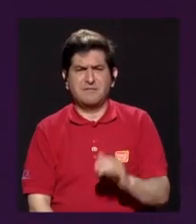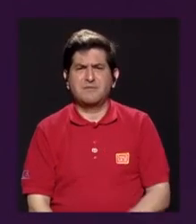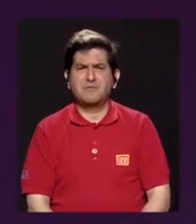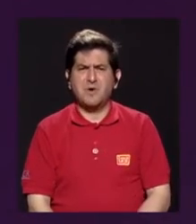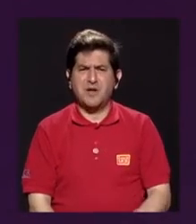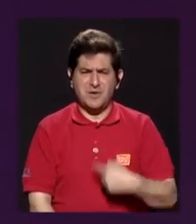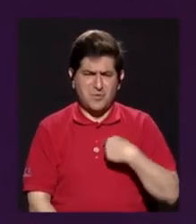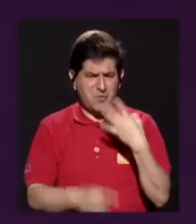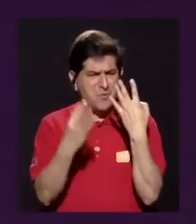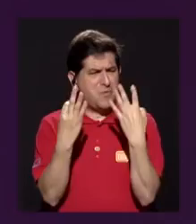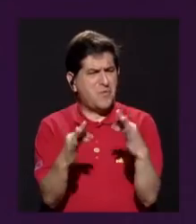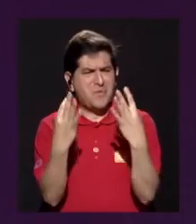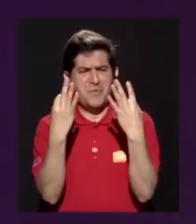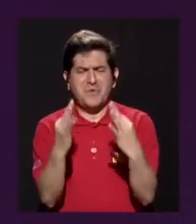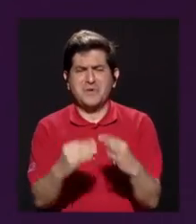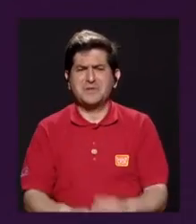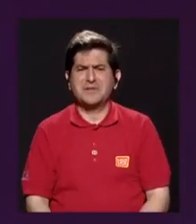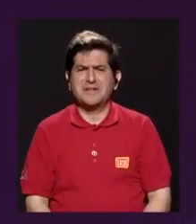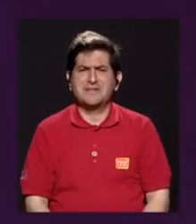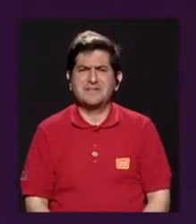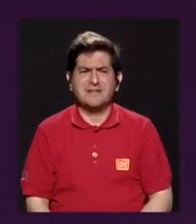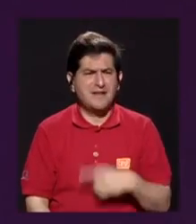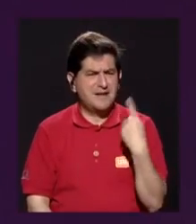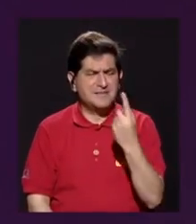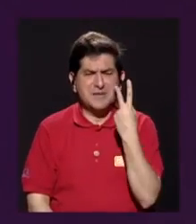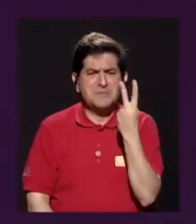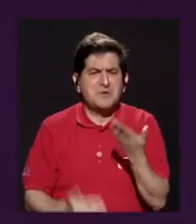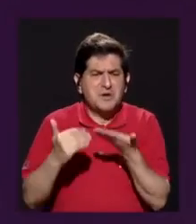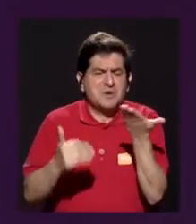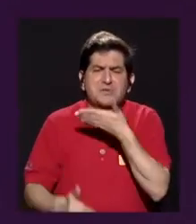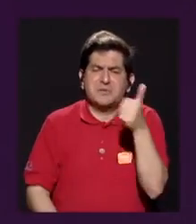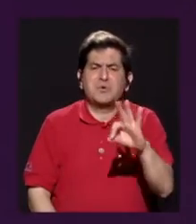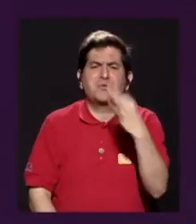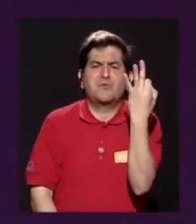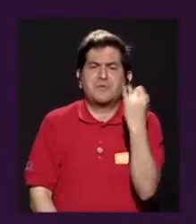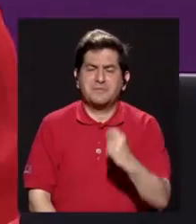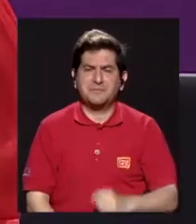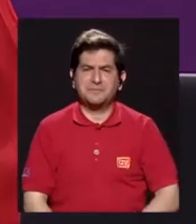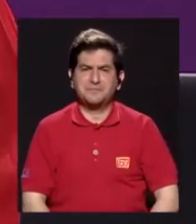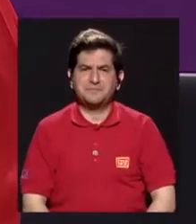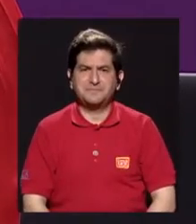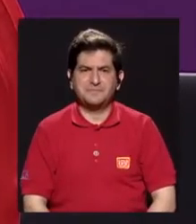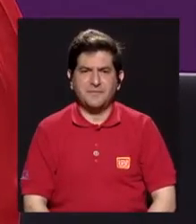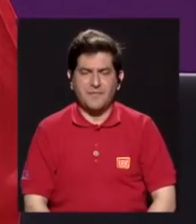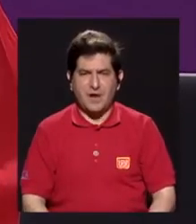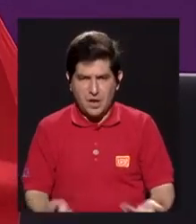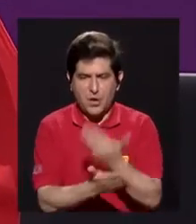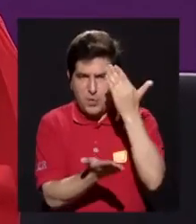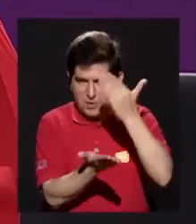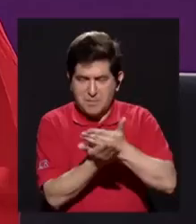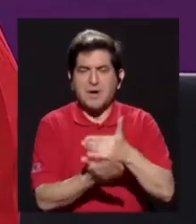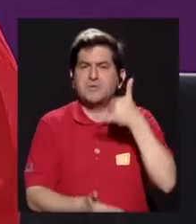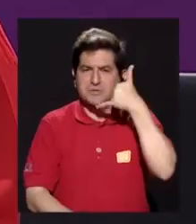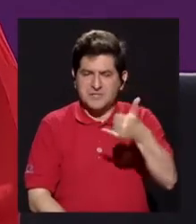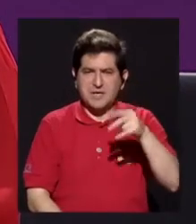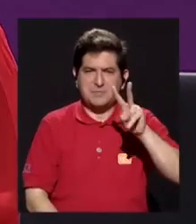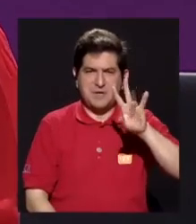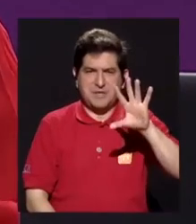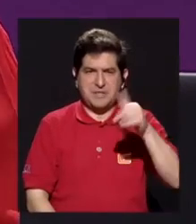Y a querer hacer pues, las cosas pues, siempre de la mejor manera, ¿verdad? Vamos a un nuevo corte y usted puede llamarnos